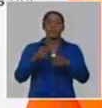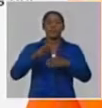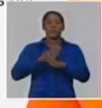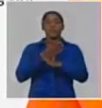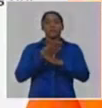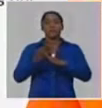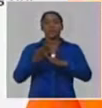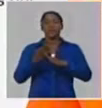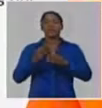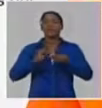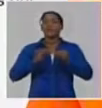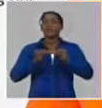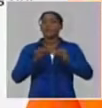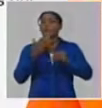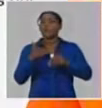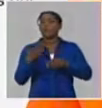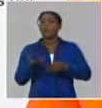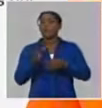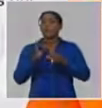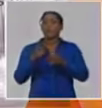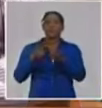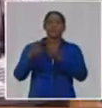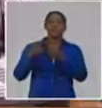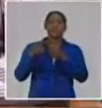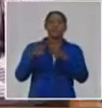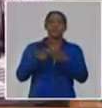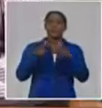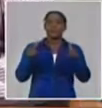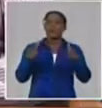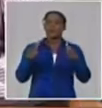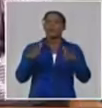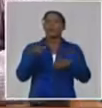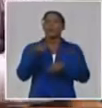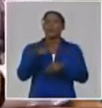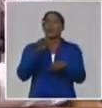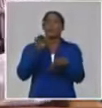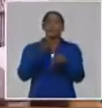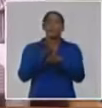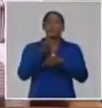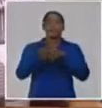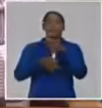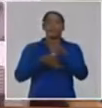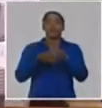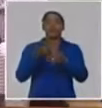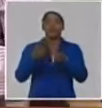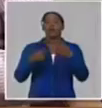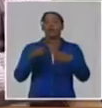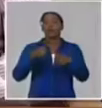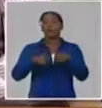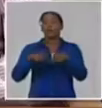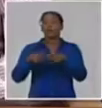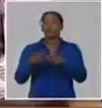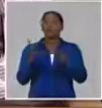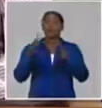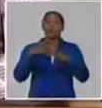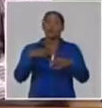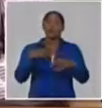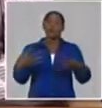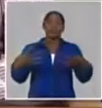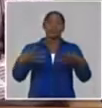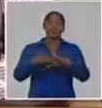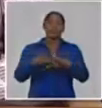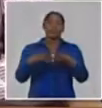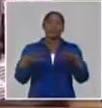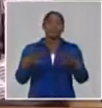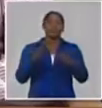y embalajes propios del comercio mayorista. Digo en principio porque hay determinados productos que no se ajustan